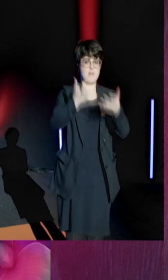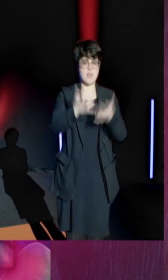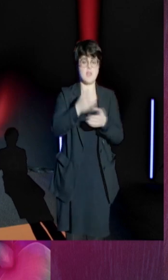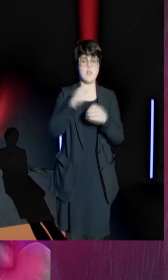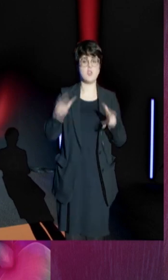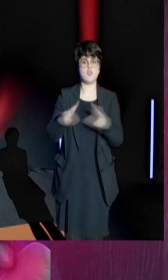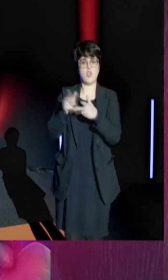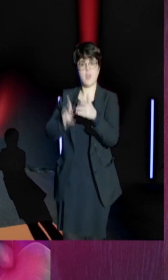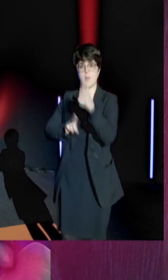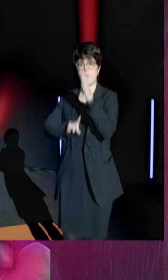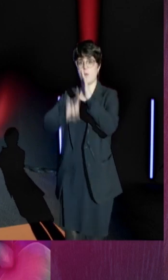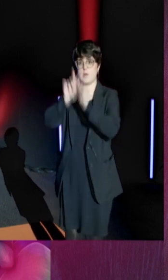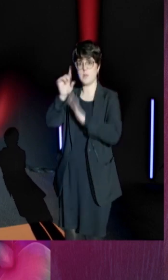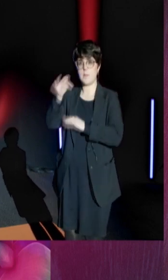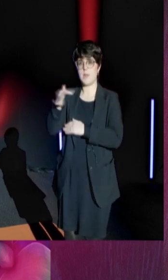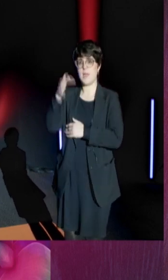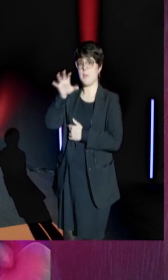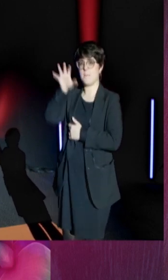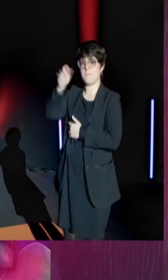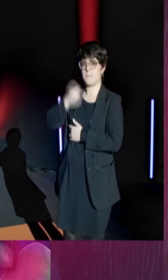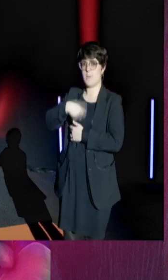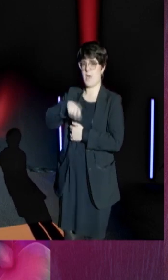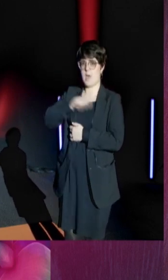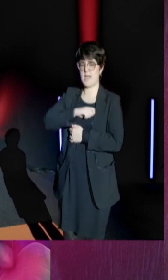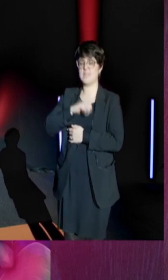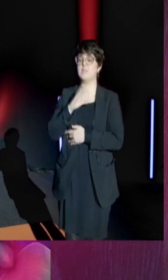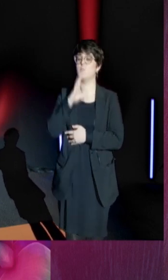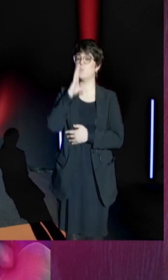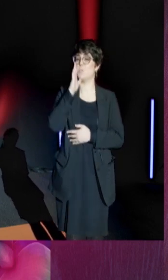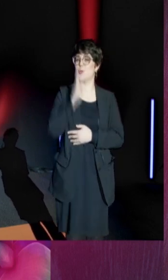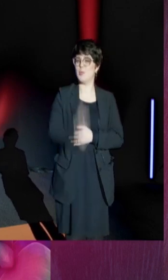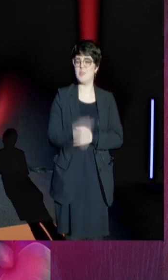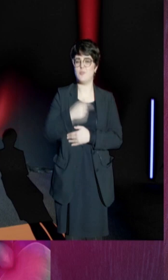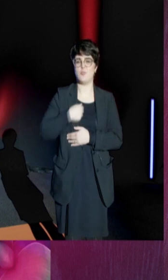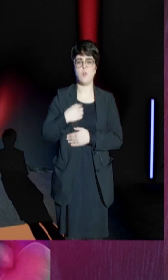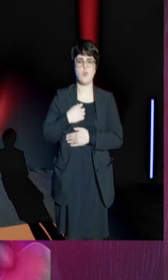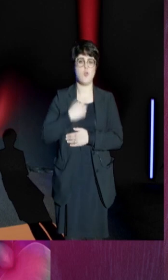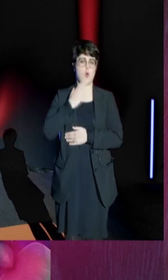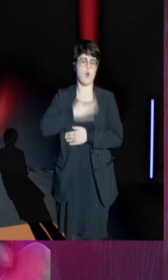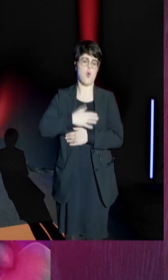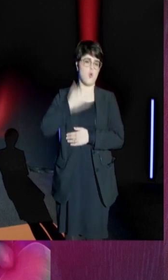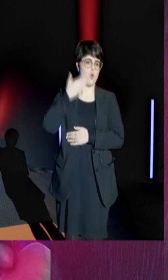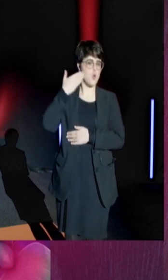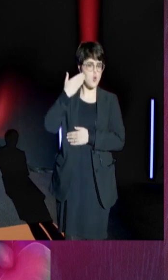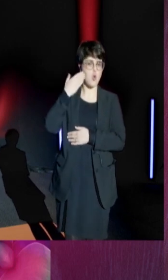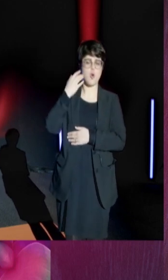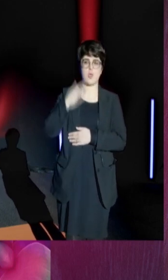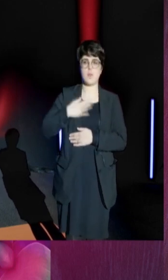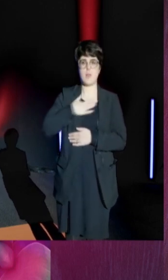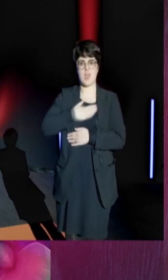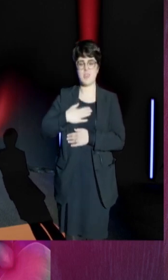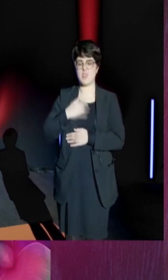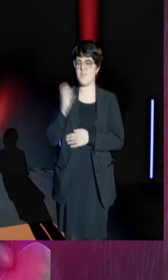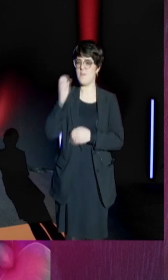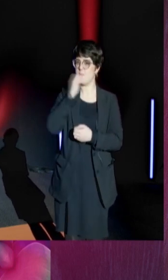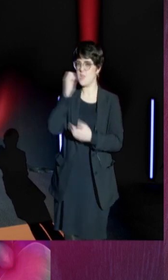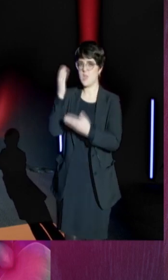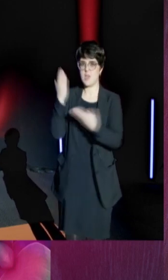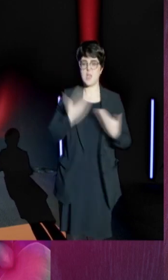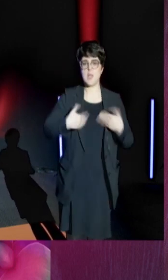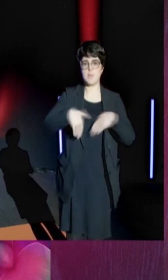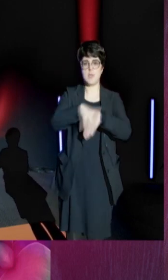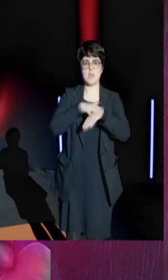nuestra sociedad y de nuestro país es por eso que para mí es un honor y un placer dar la bienvenida al